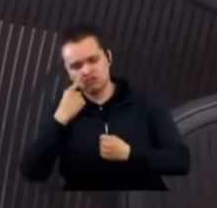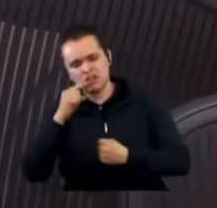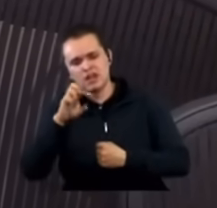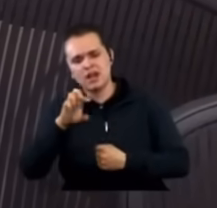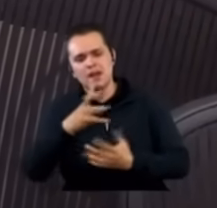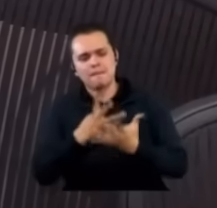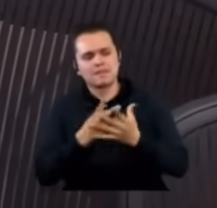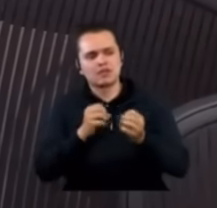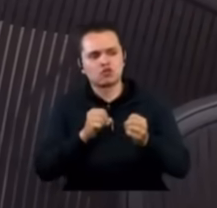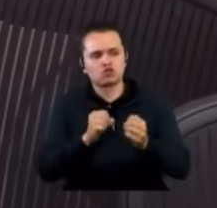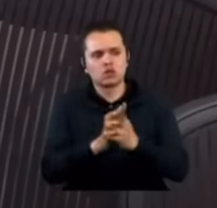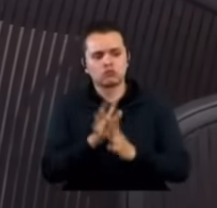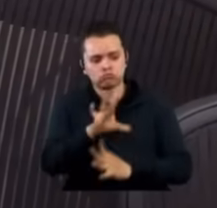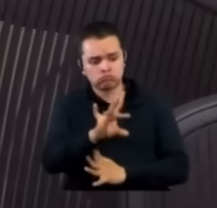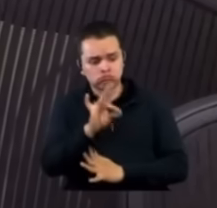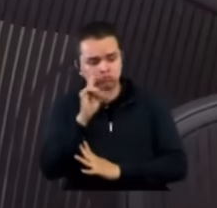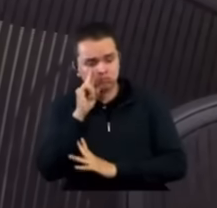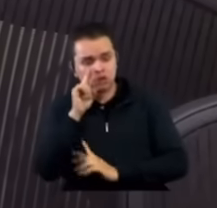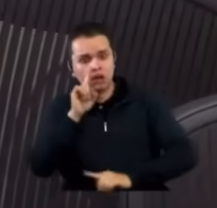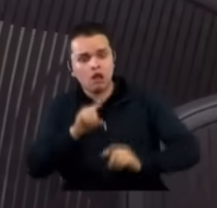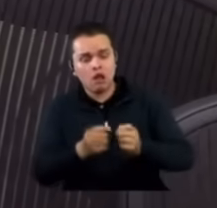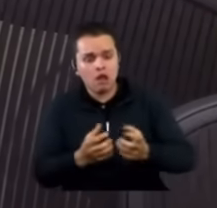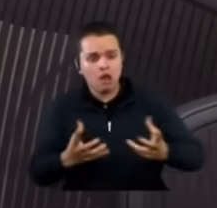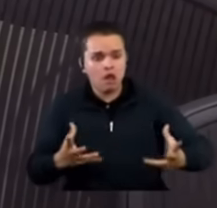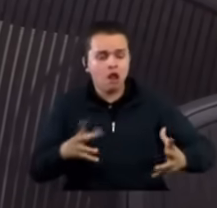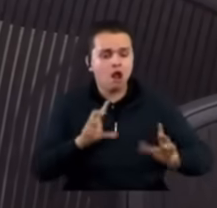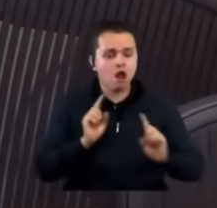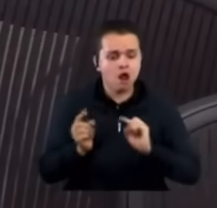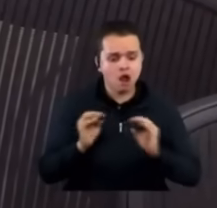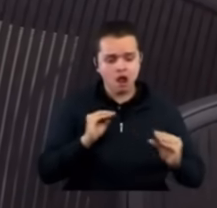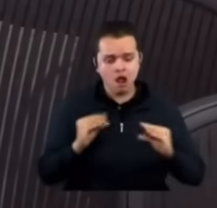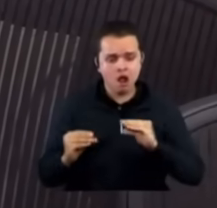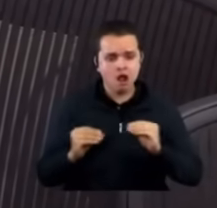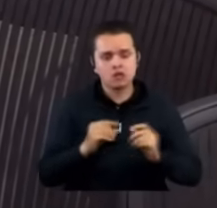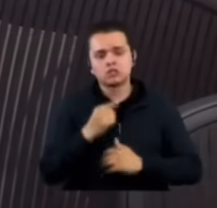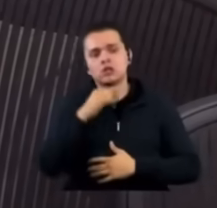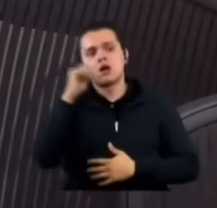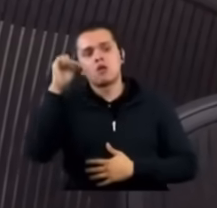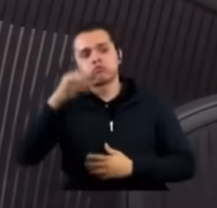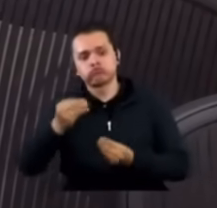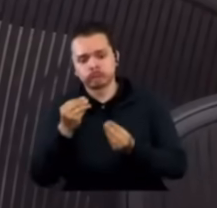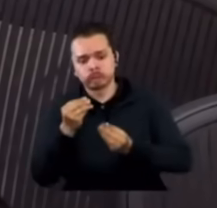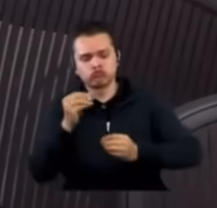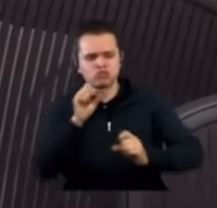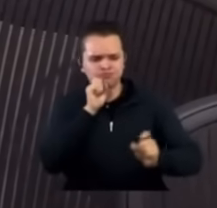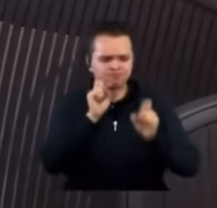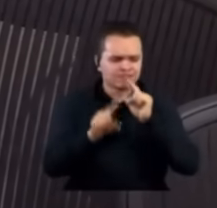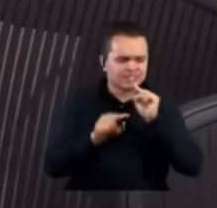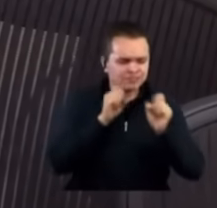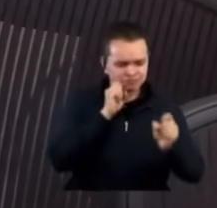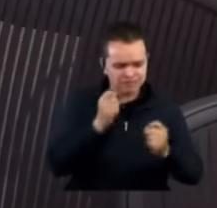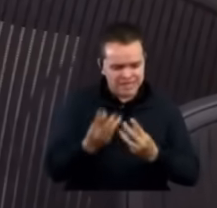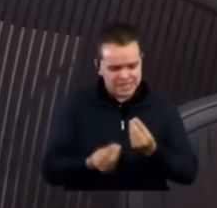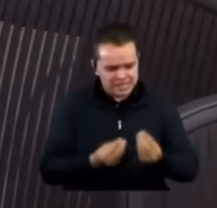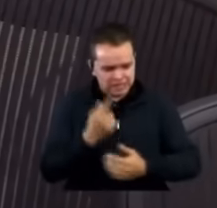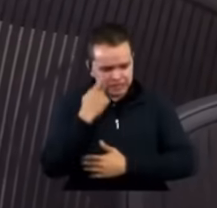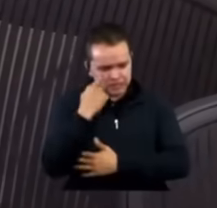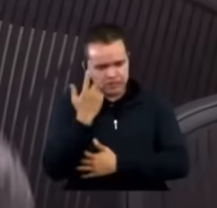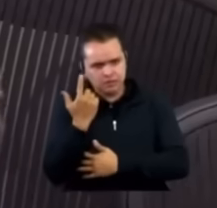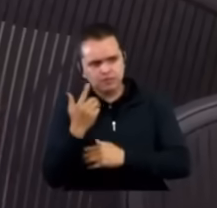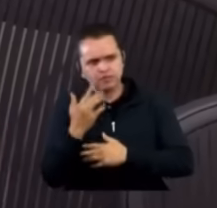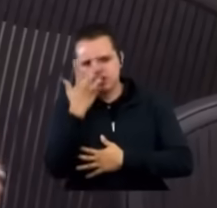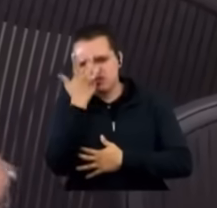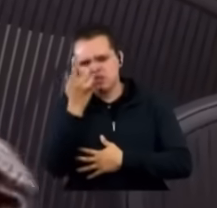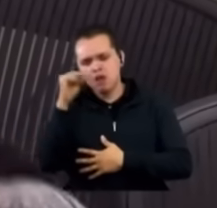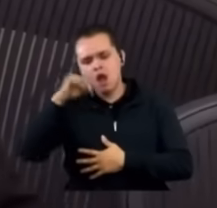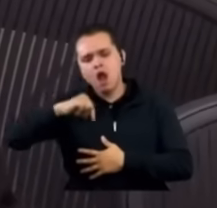aquí puede ser selectivo a la hora de hablar. Y aquí hay muchas preguntas que nos tenemos que hacer,